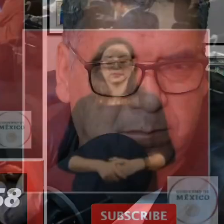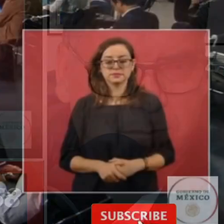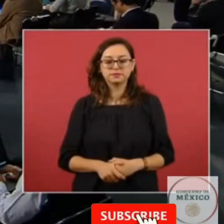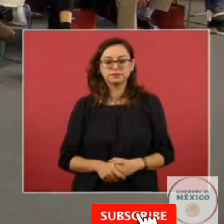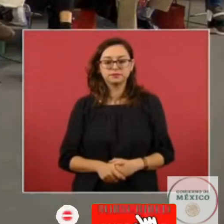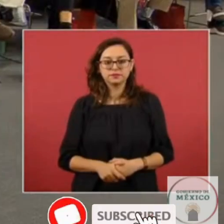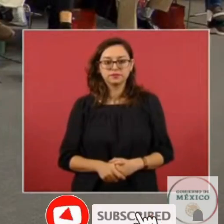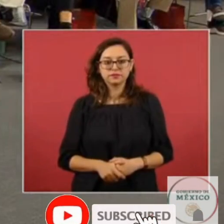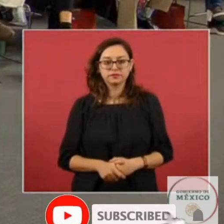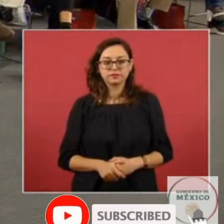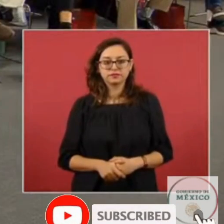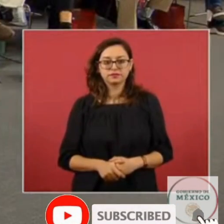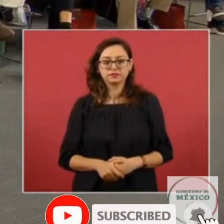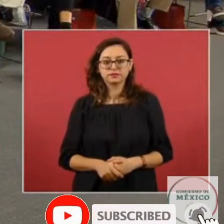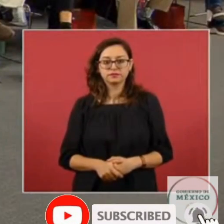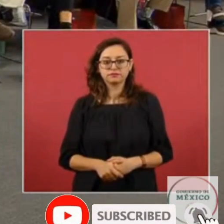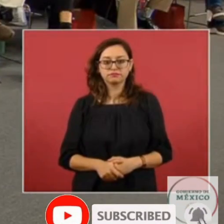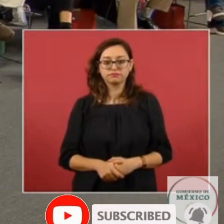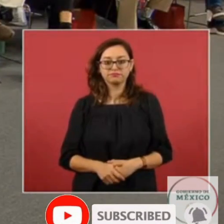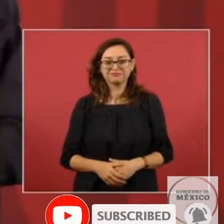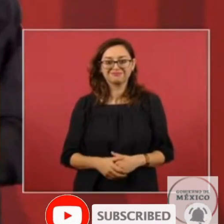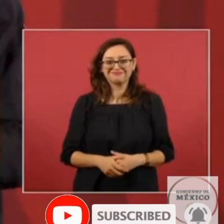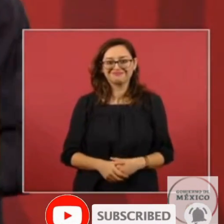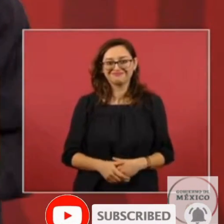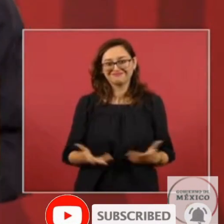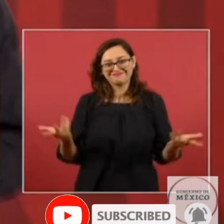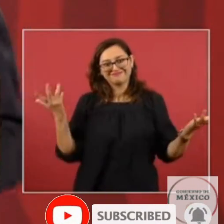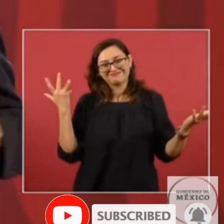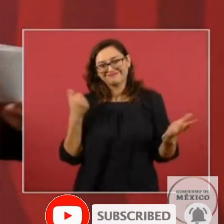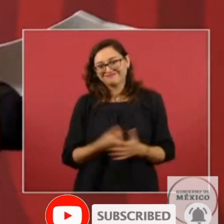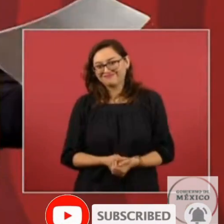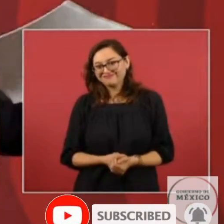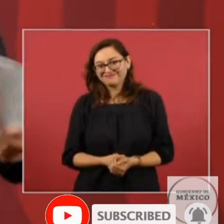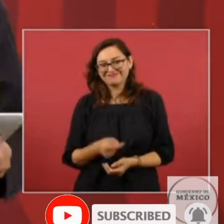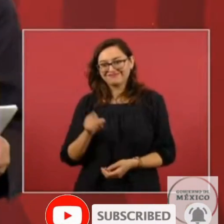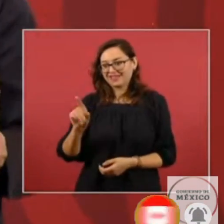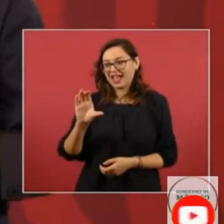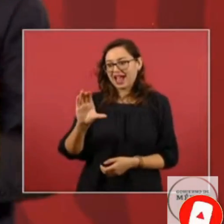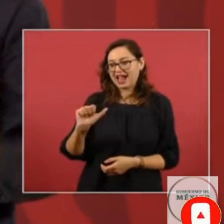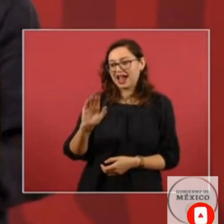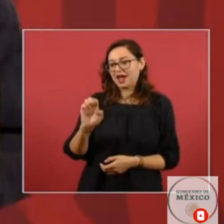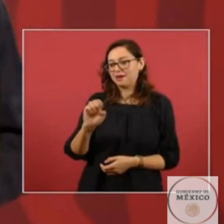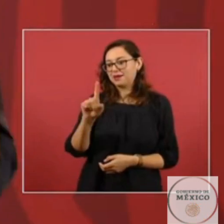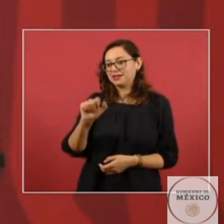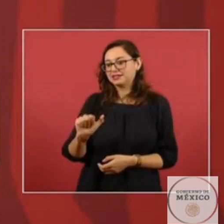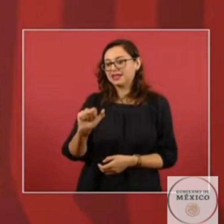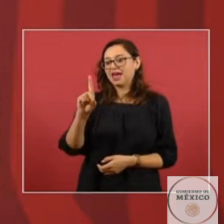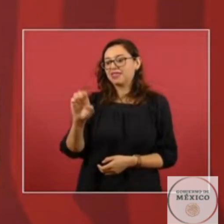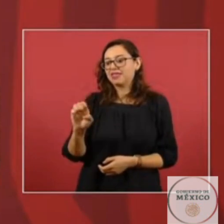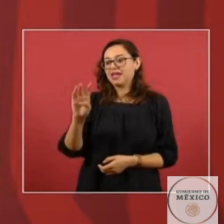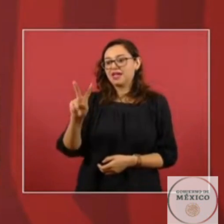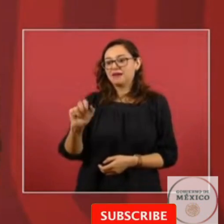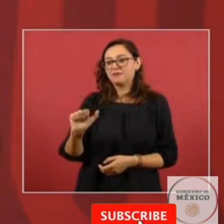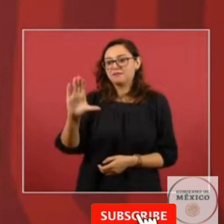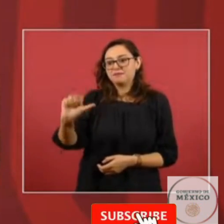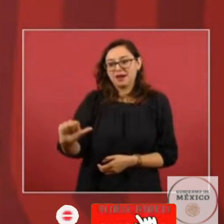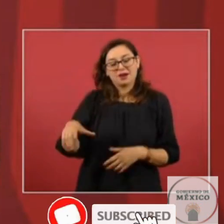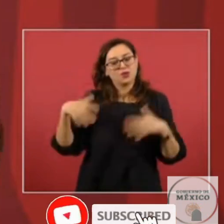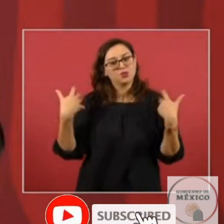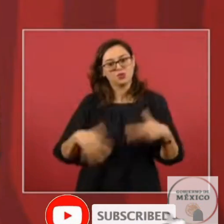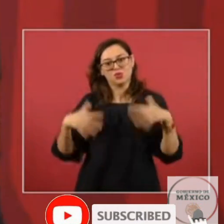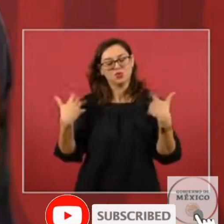Es que, a ver, otra vez, nosotros no recibimos denuncias, recibimos informes y